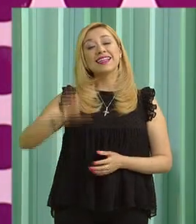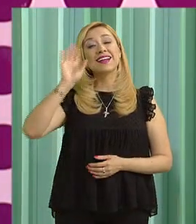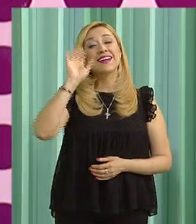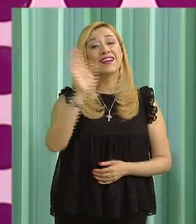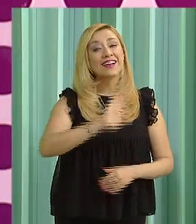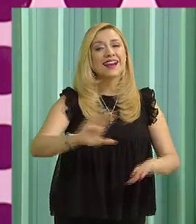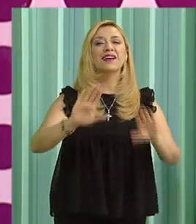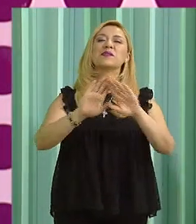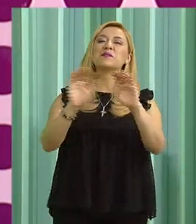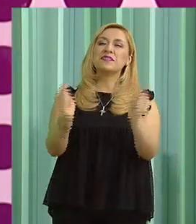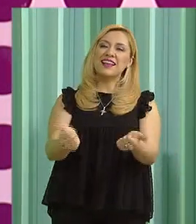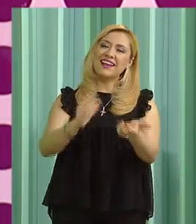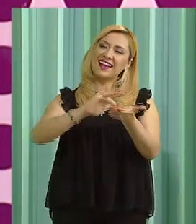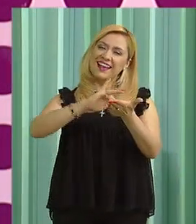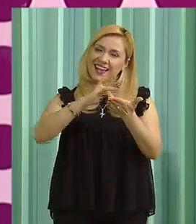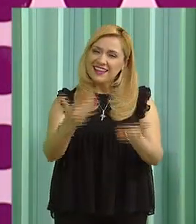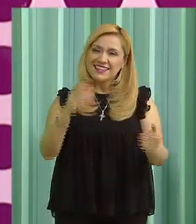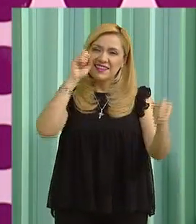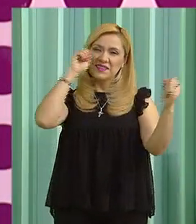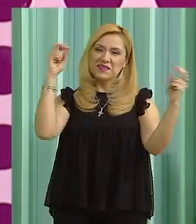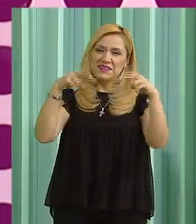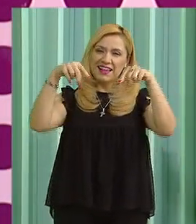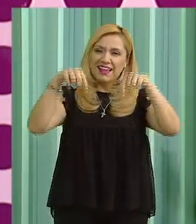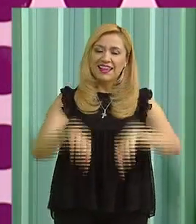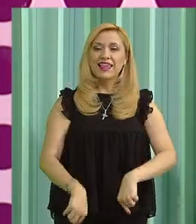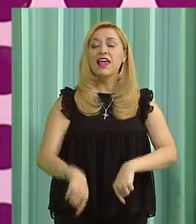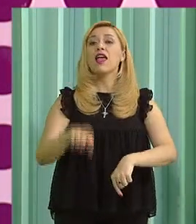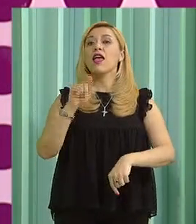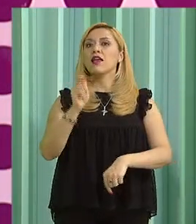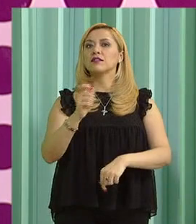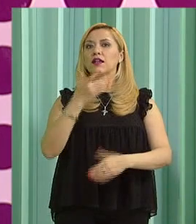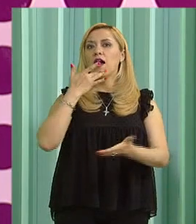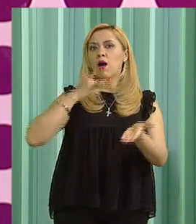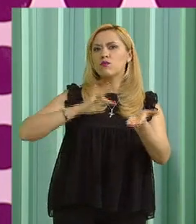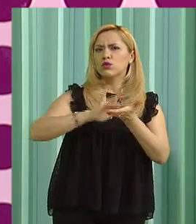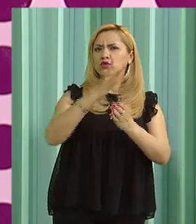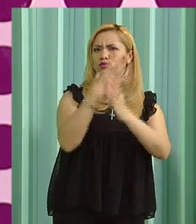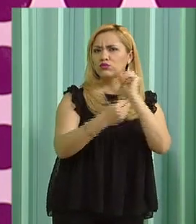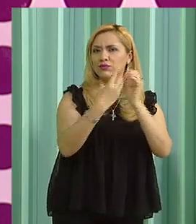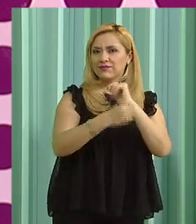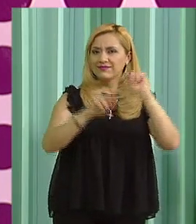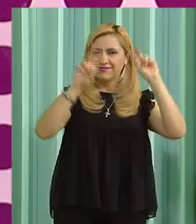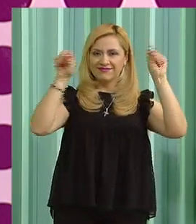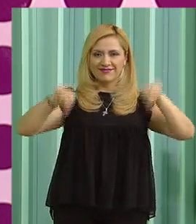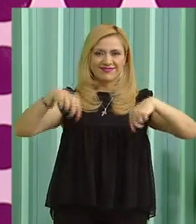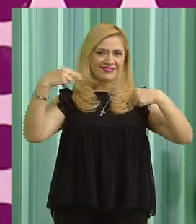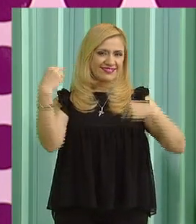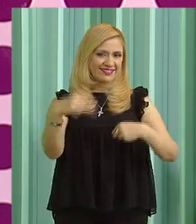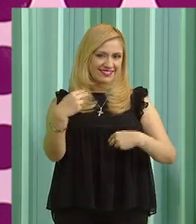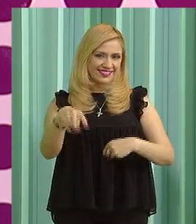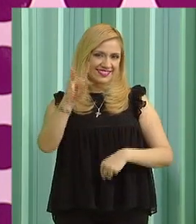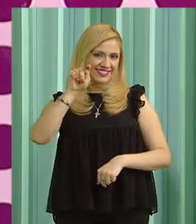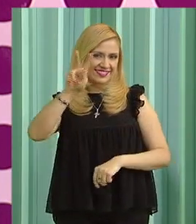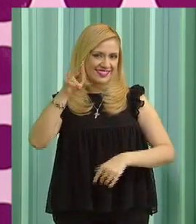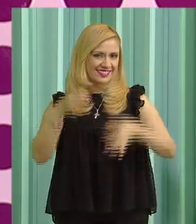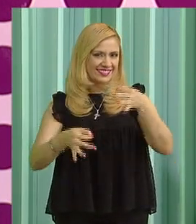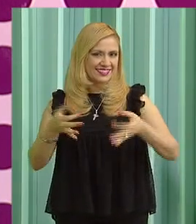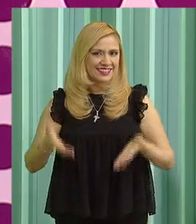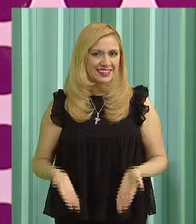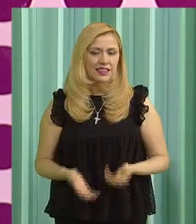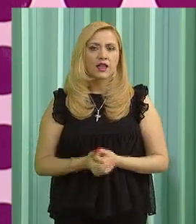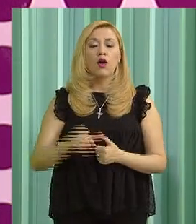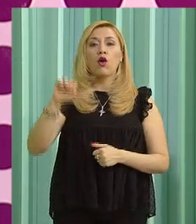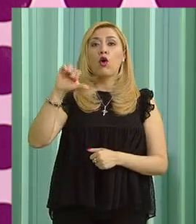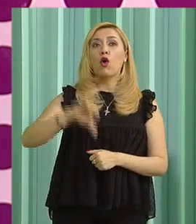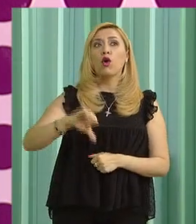Hola, ¿cómo están? Gracias por acompañarnos en una emisión más del programa Con los Refugiados, acá en Justicia TV. Hoy tenemos